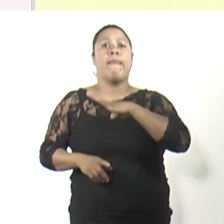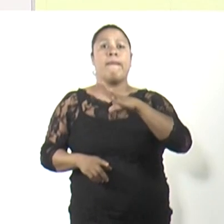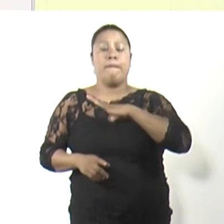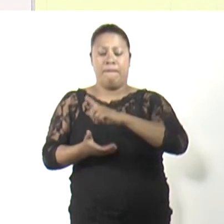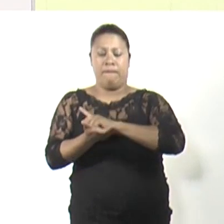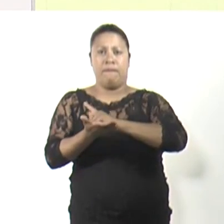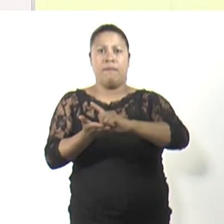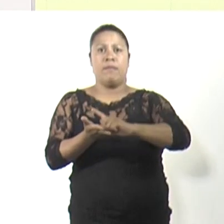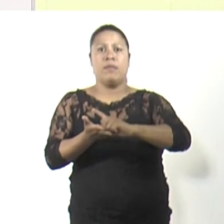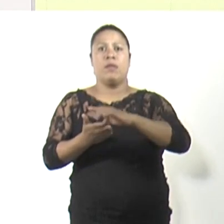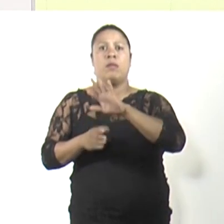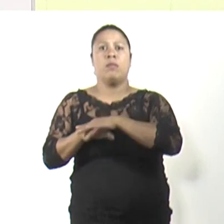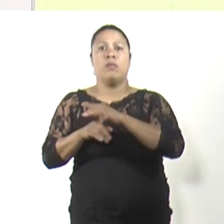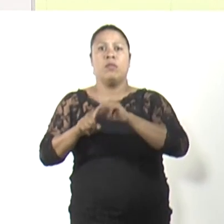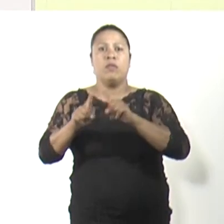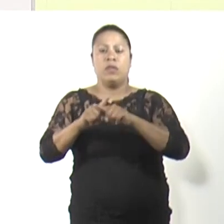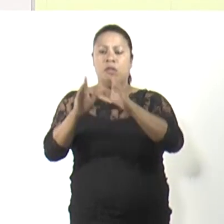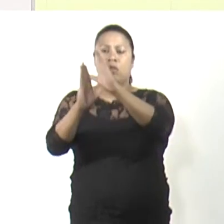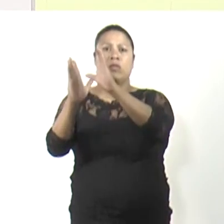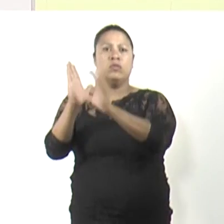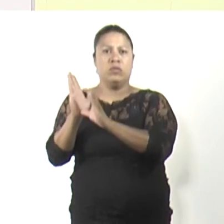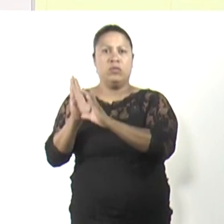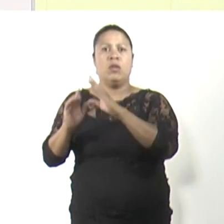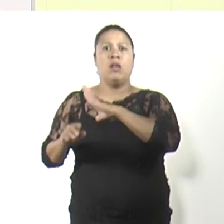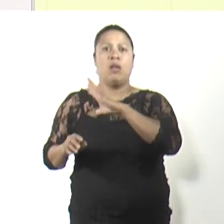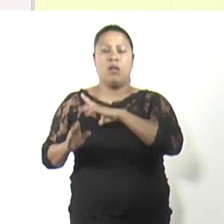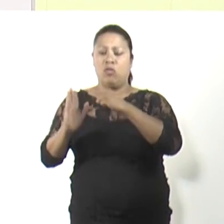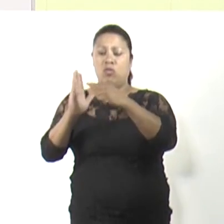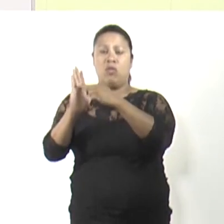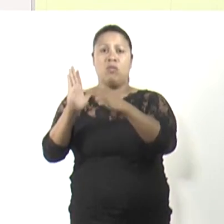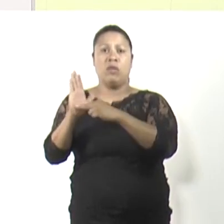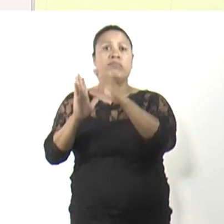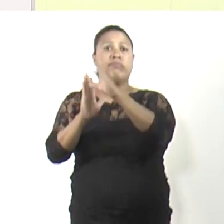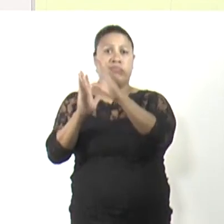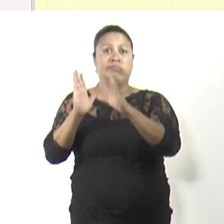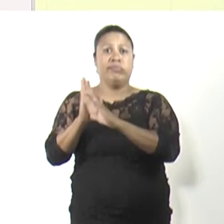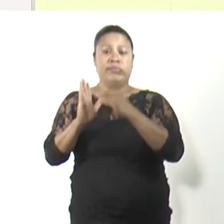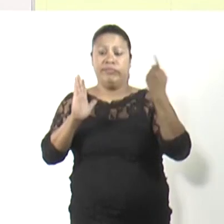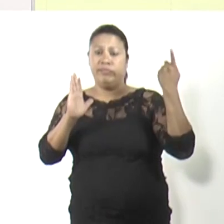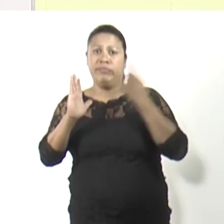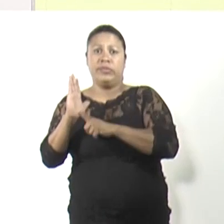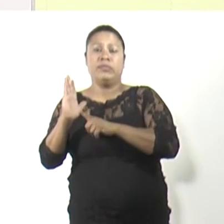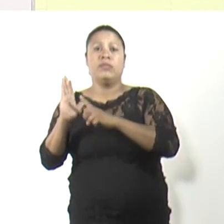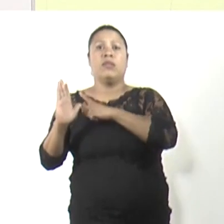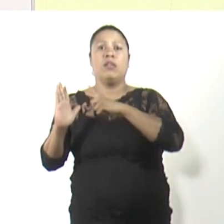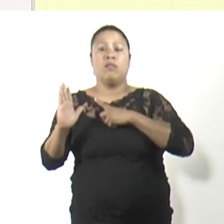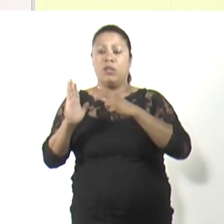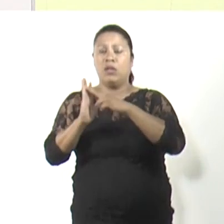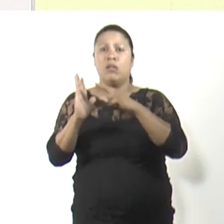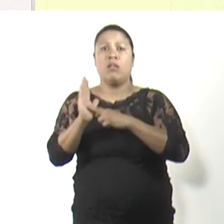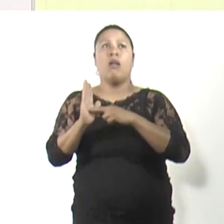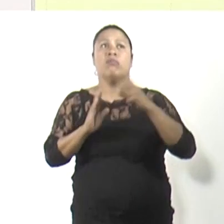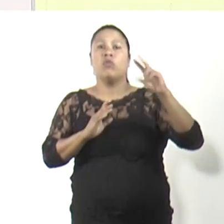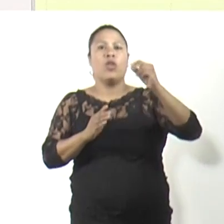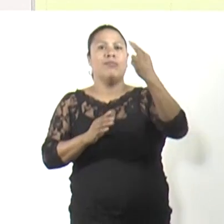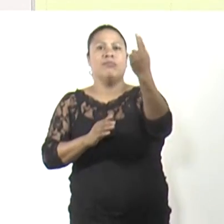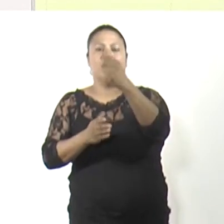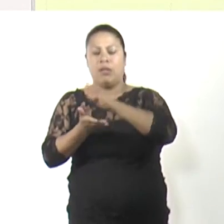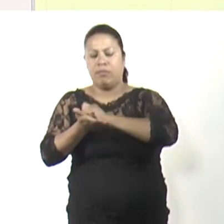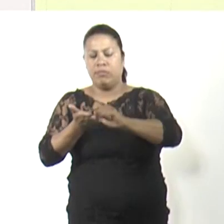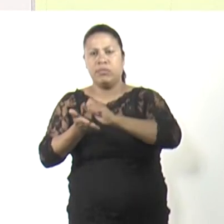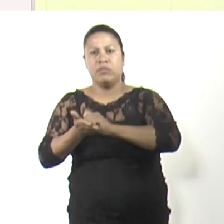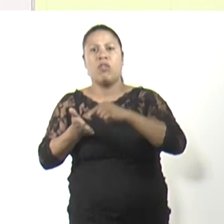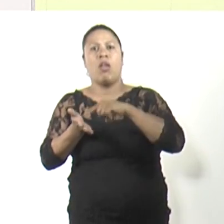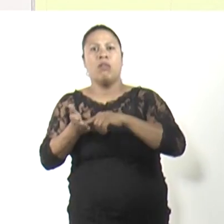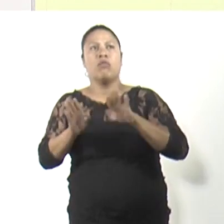derecho consuetudinario y hay normas consuetudinarias que son reglas no escritas y que nos caracteriza,